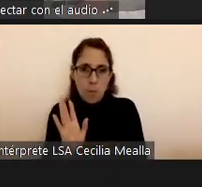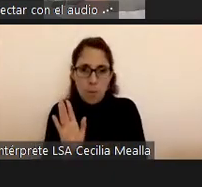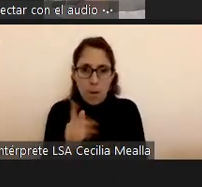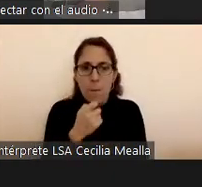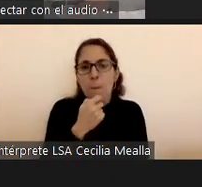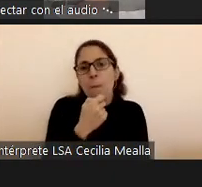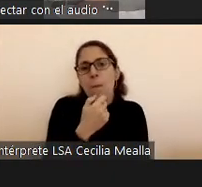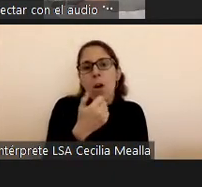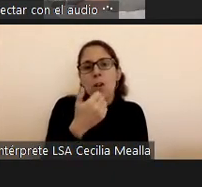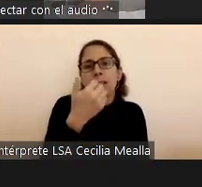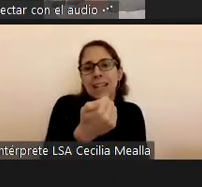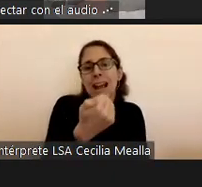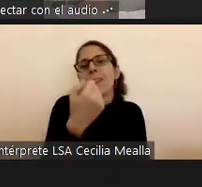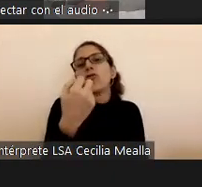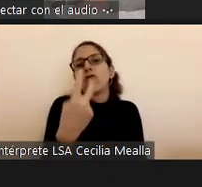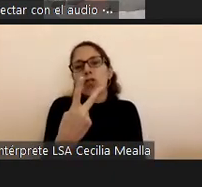ejemplo,